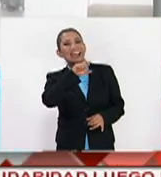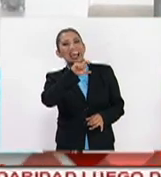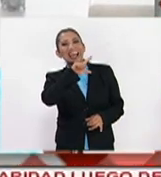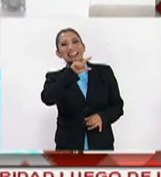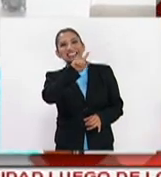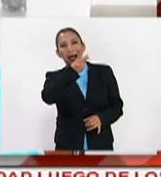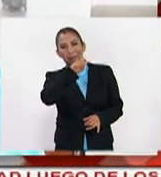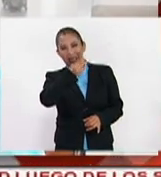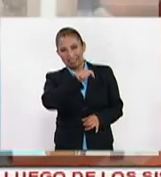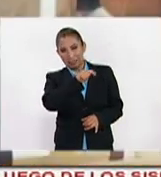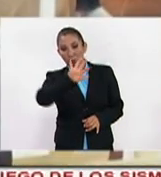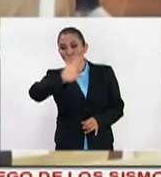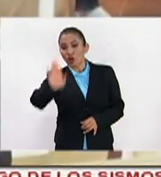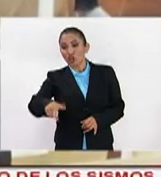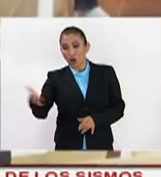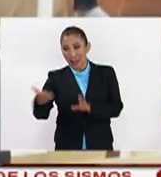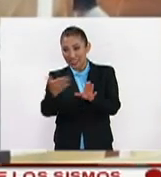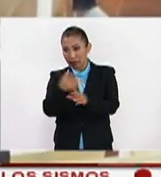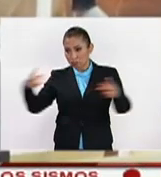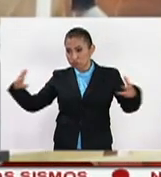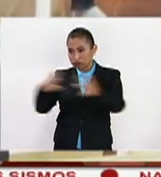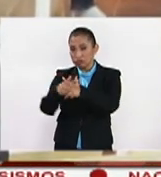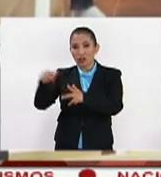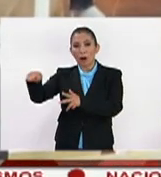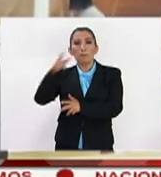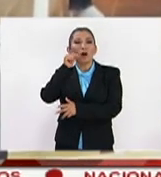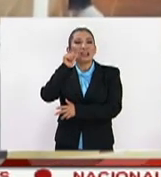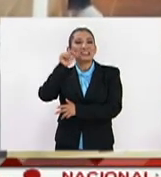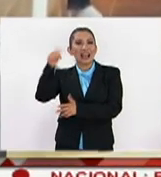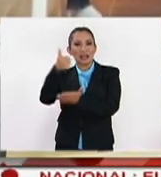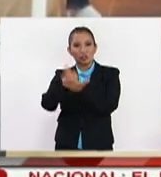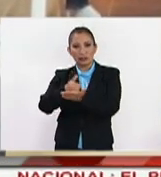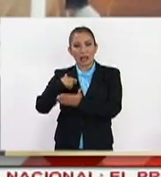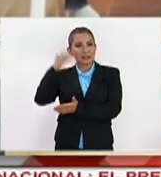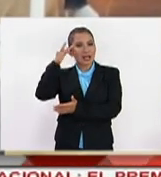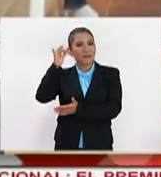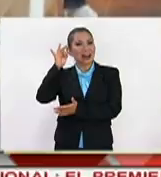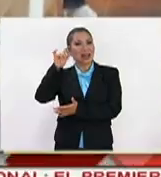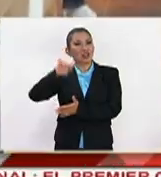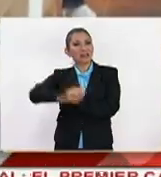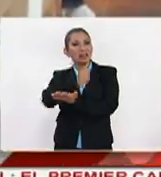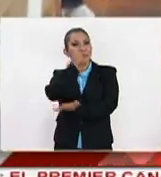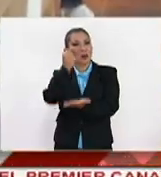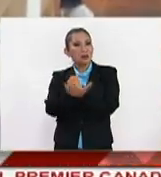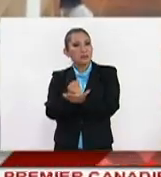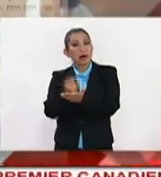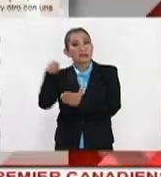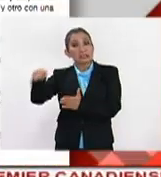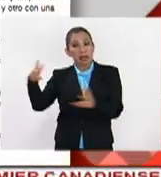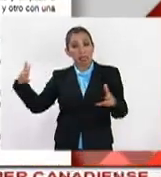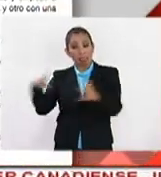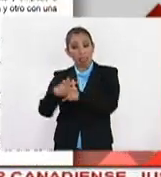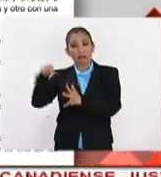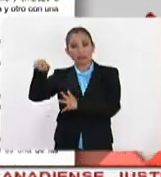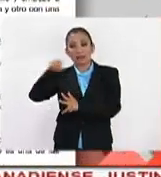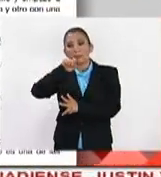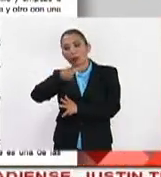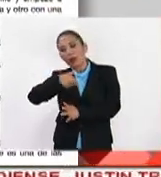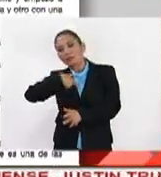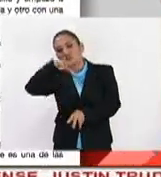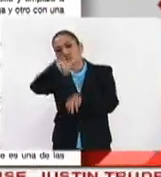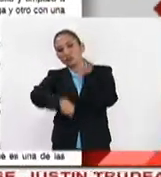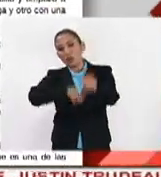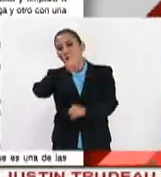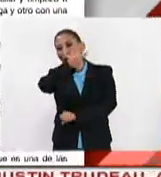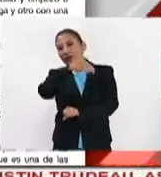Elizabeth Rodríguez, murió durante un enfrentamiento con policías de la ciudad de San Fernando, Tamaulipas. En el enfrentamiento también fueron